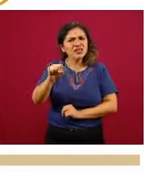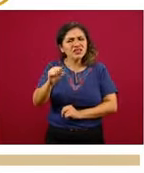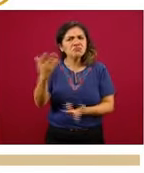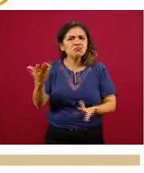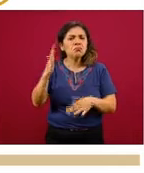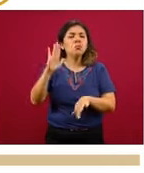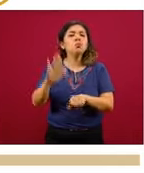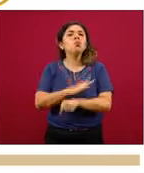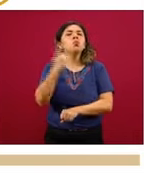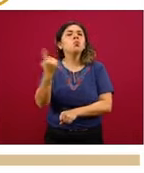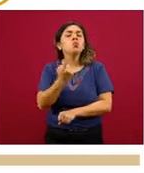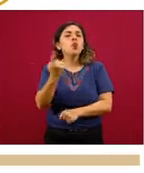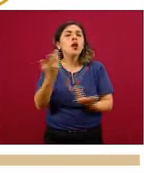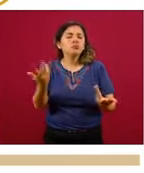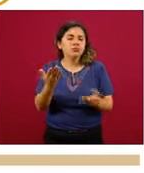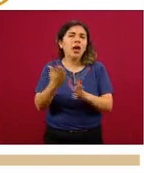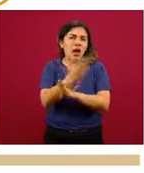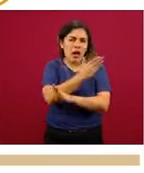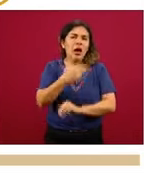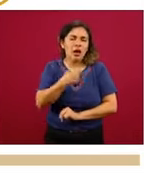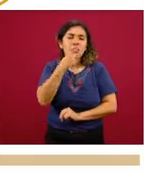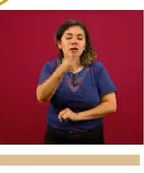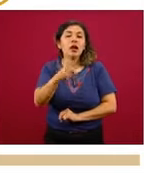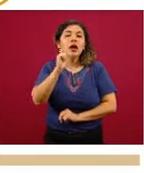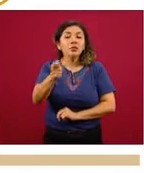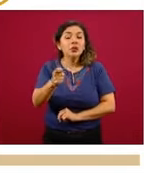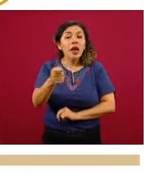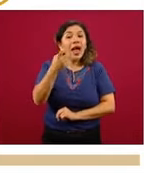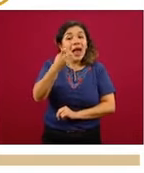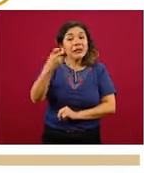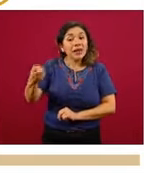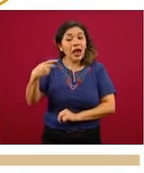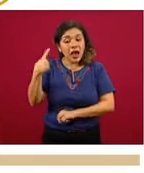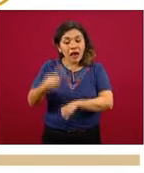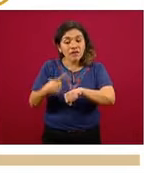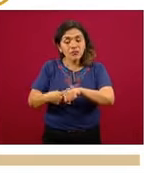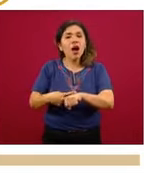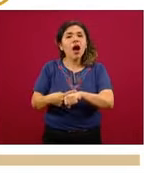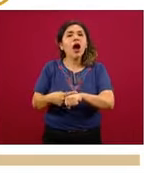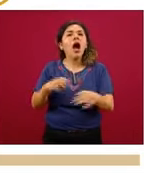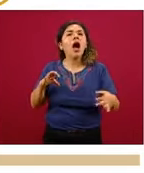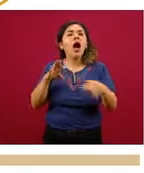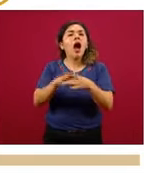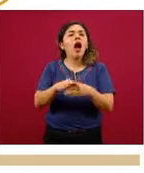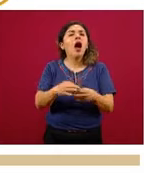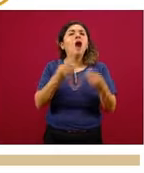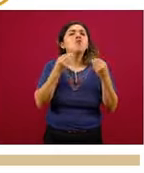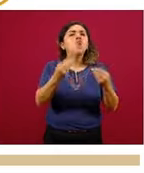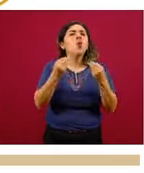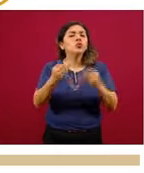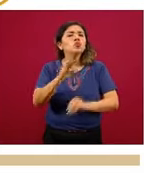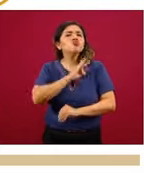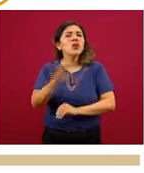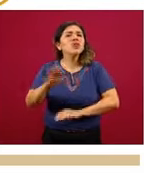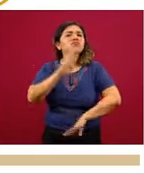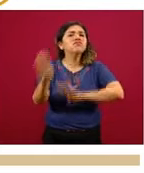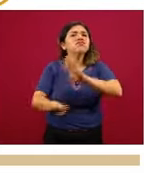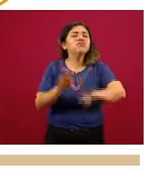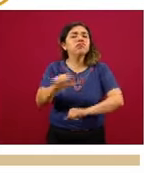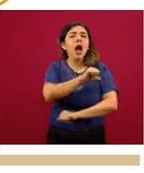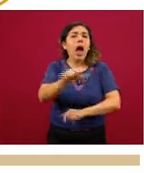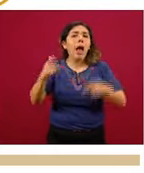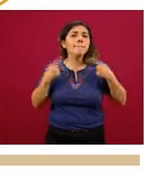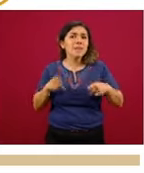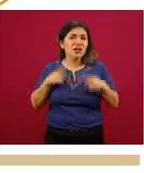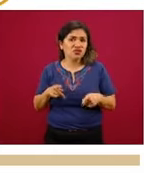a que, como ya se mencionaba, estas se asocian con una alta morbimortalidad para la